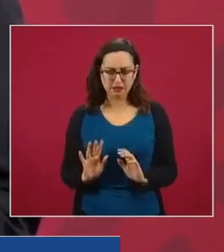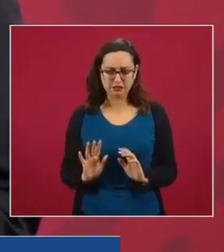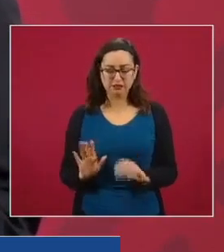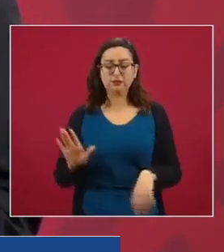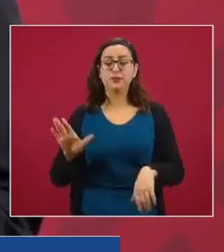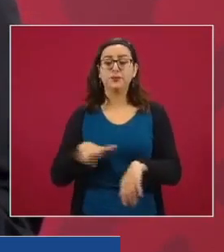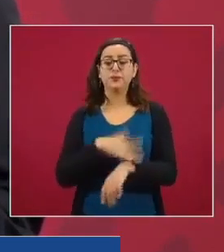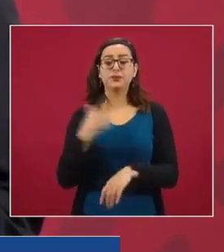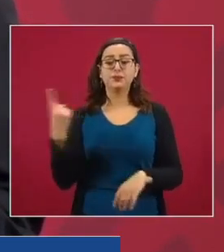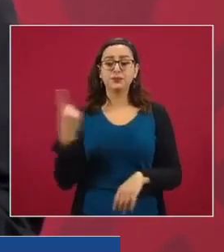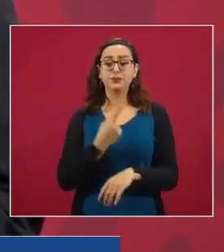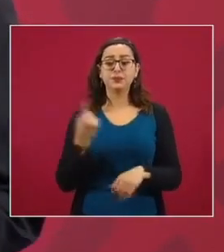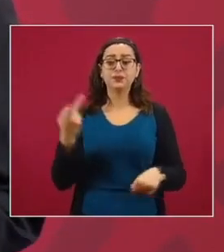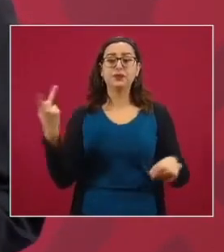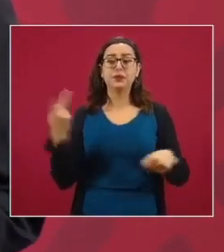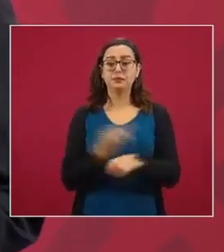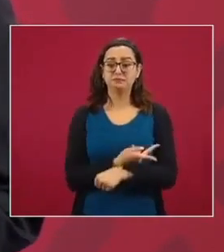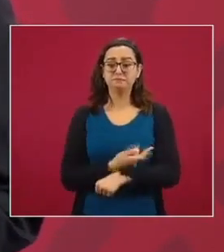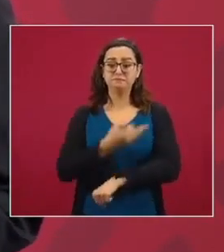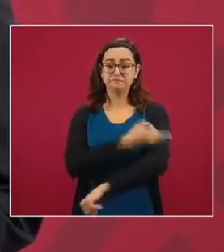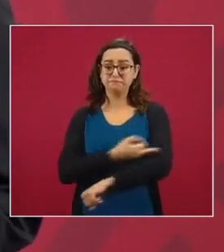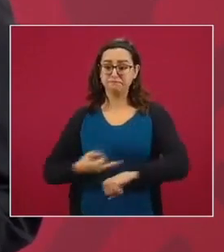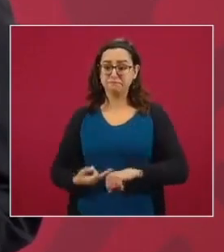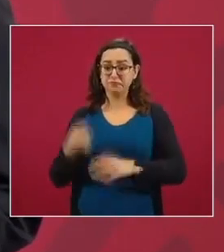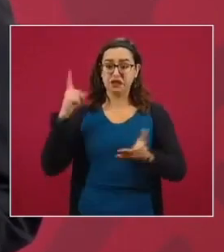ha habido mucha desintegración en las familias,